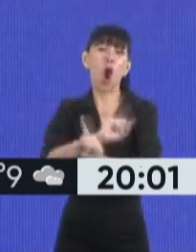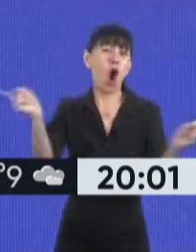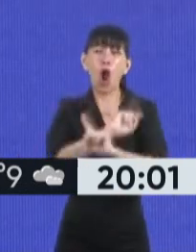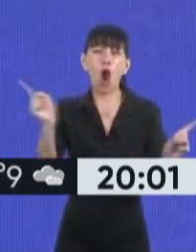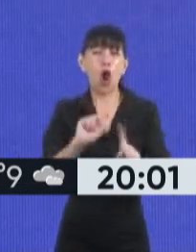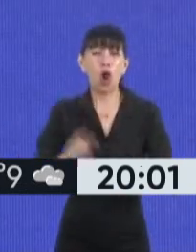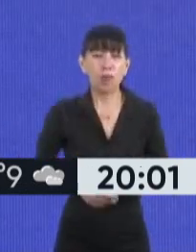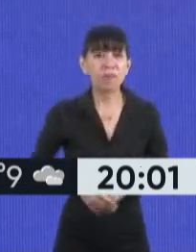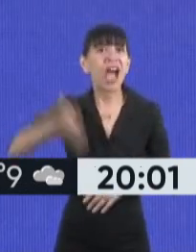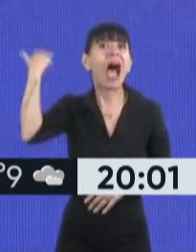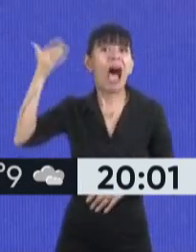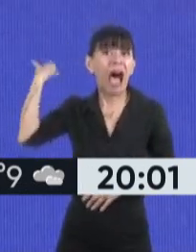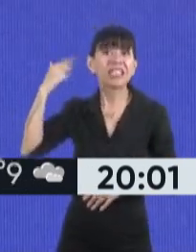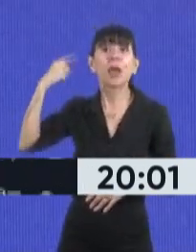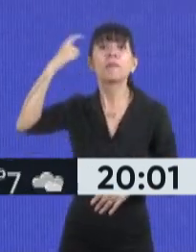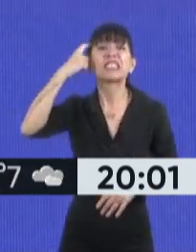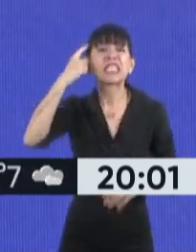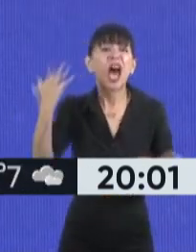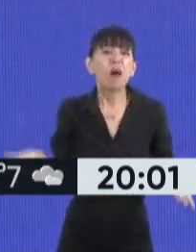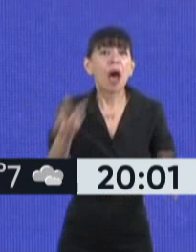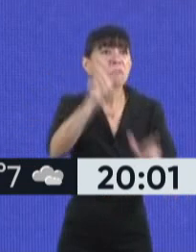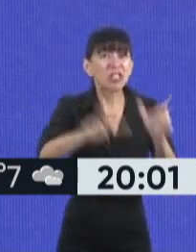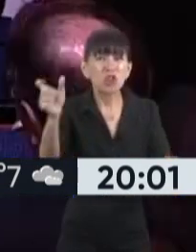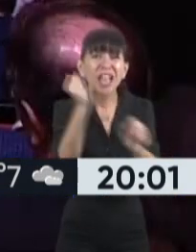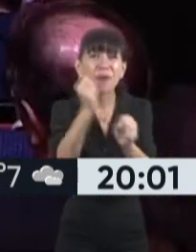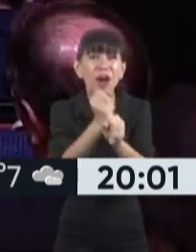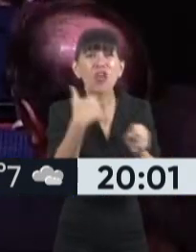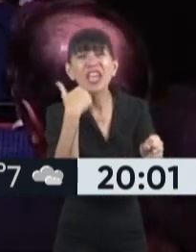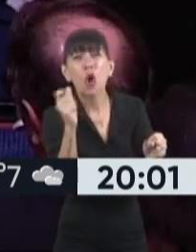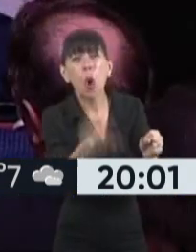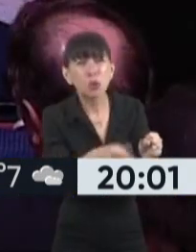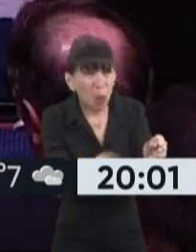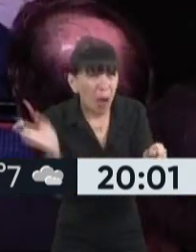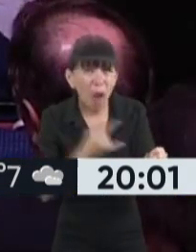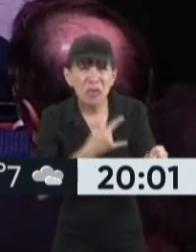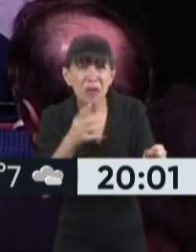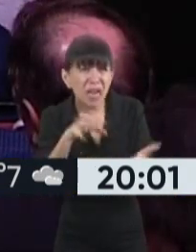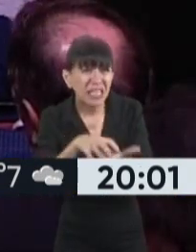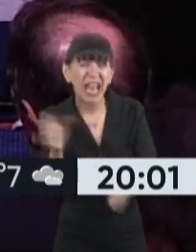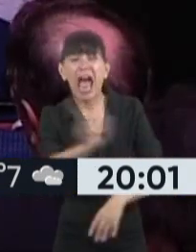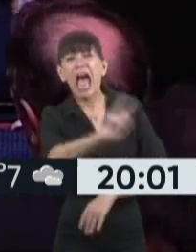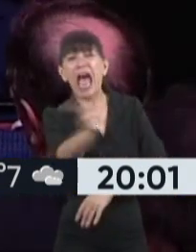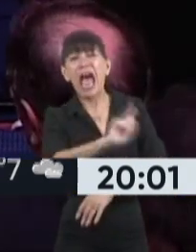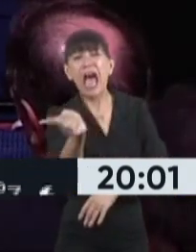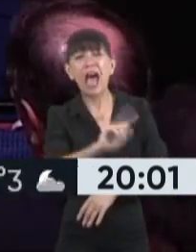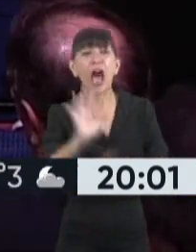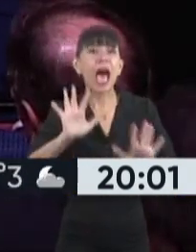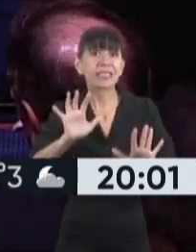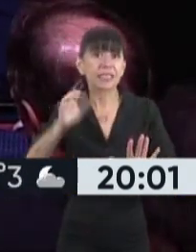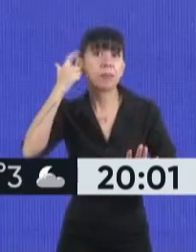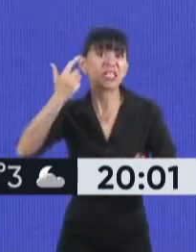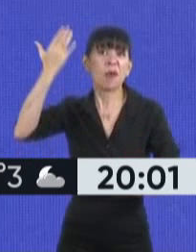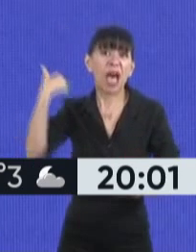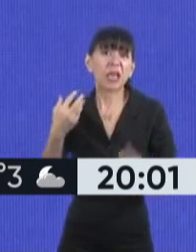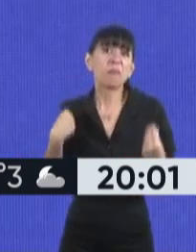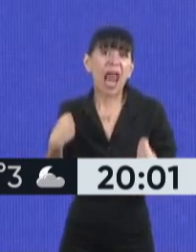creía que los hijos de los que trabajan no iban a las universidades. Entonces, ¿para qué vamos a hacer universidades en el